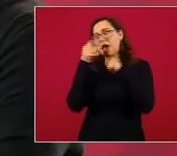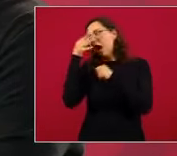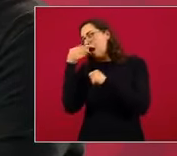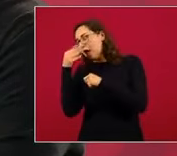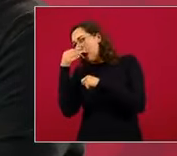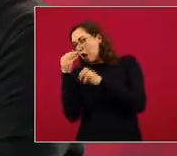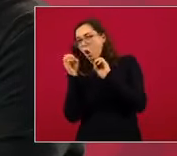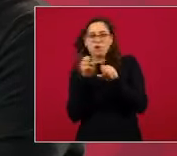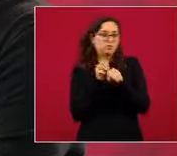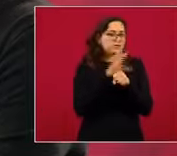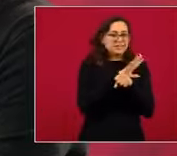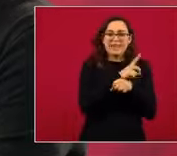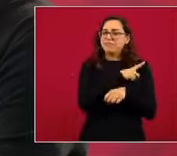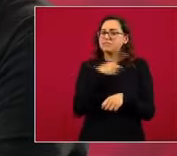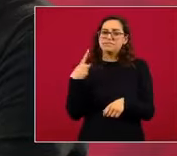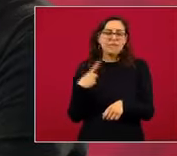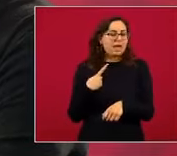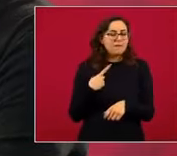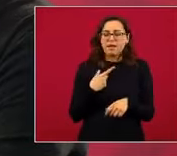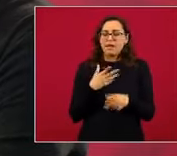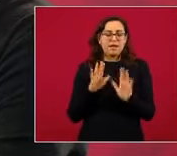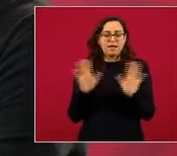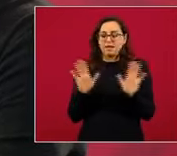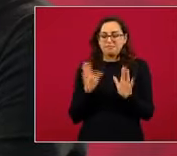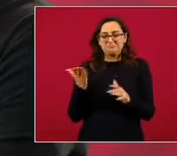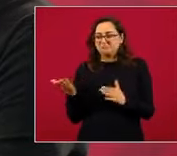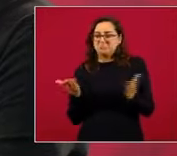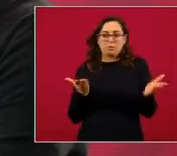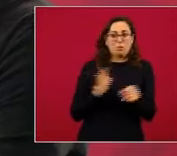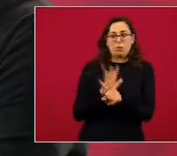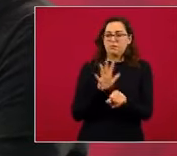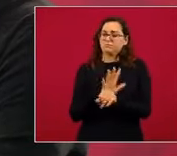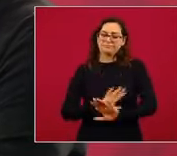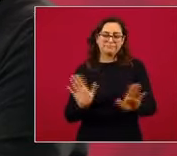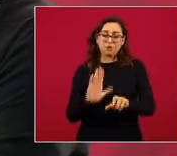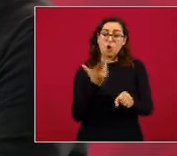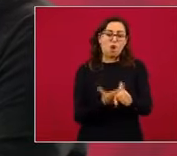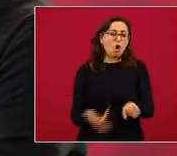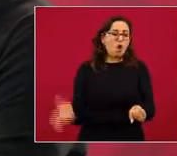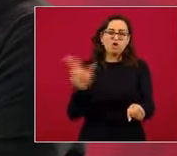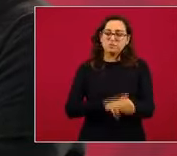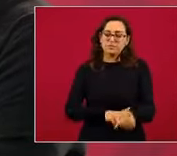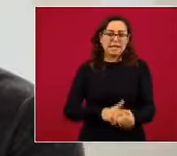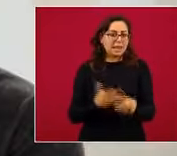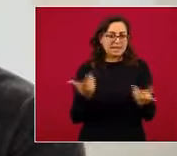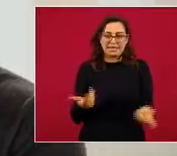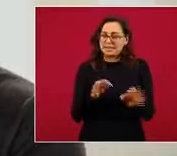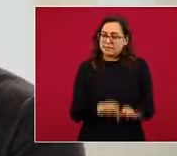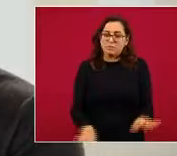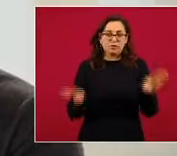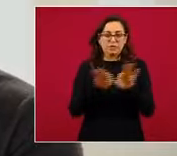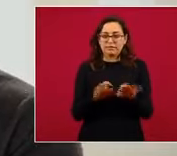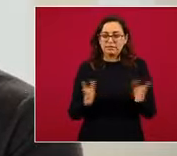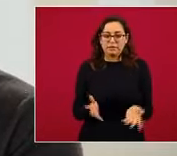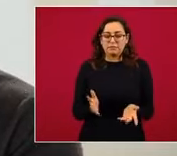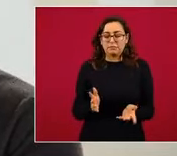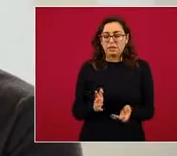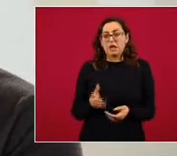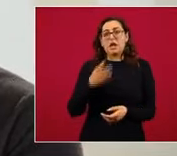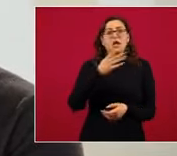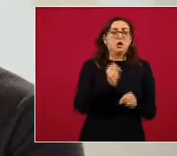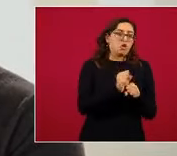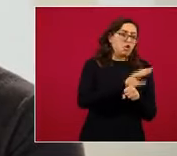médica profesional, porque aquí es donde el profesional de la salud, más allá de que pueda ser COVID, influenza o alguna otra enfermedad